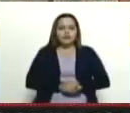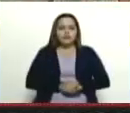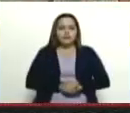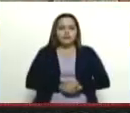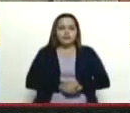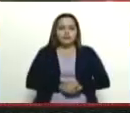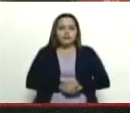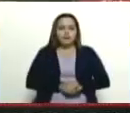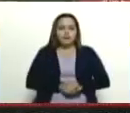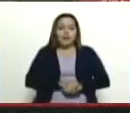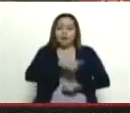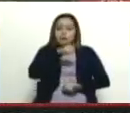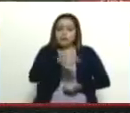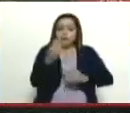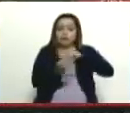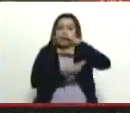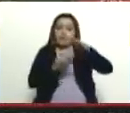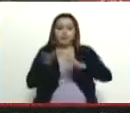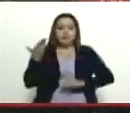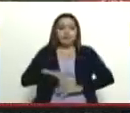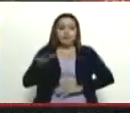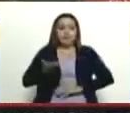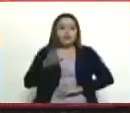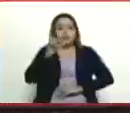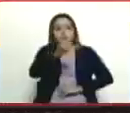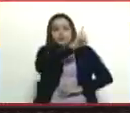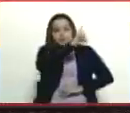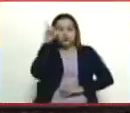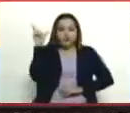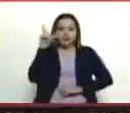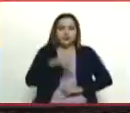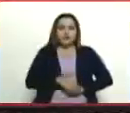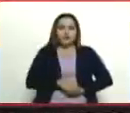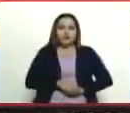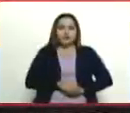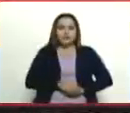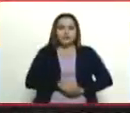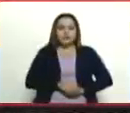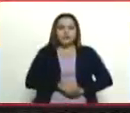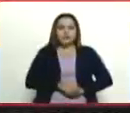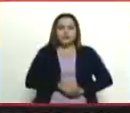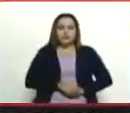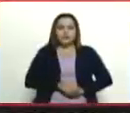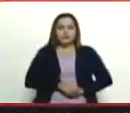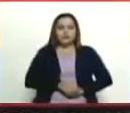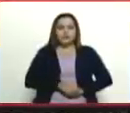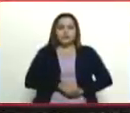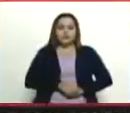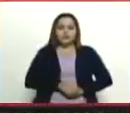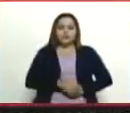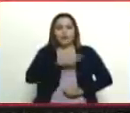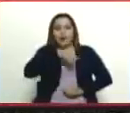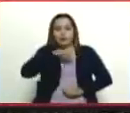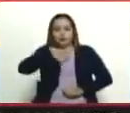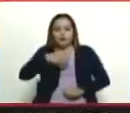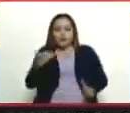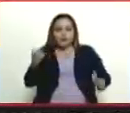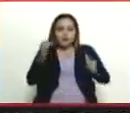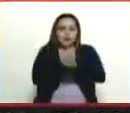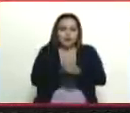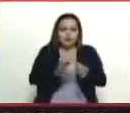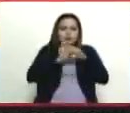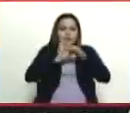el semillero fundamental de nuestro partido, del Partido Socialista Unido de Venezuela. Y hemos logrado, pues,